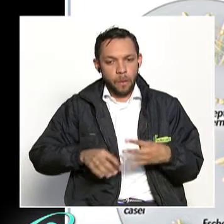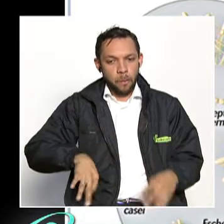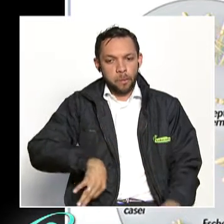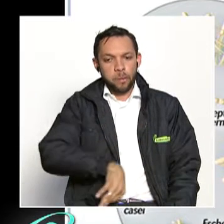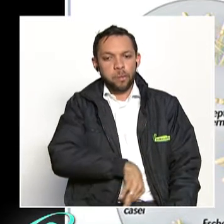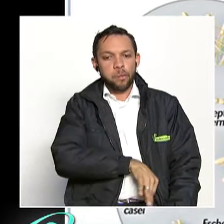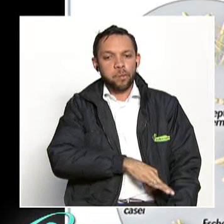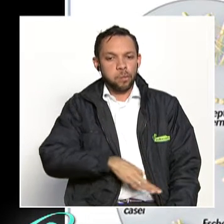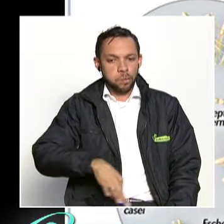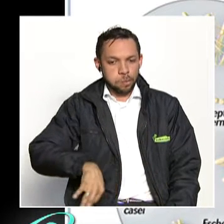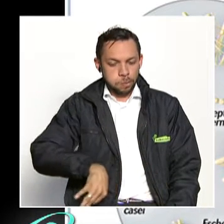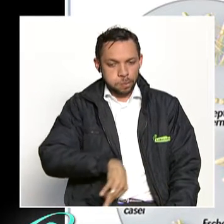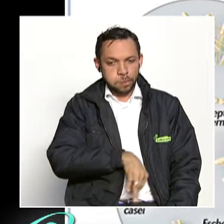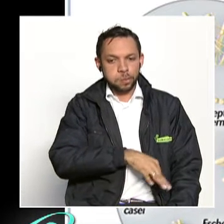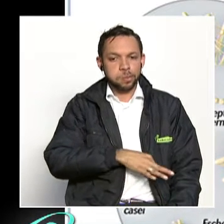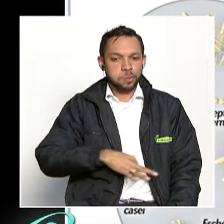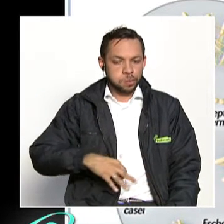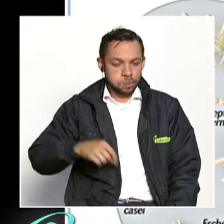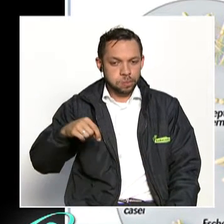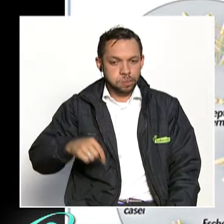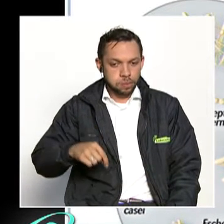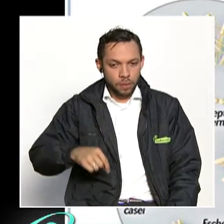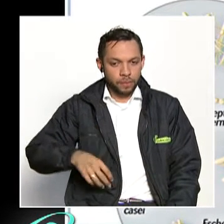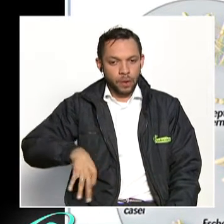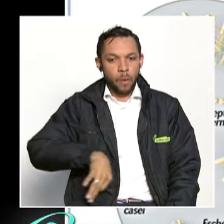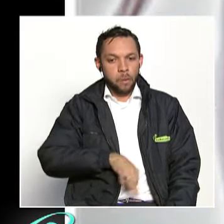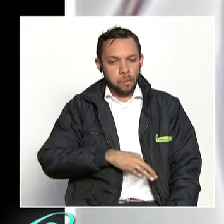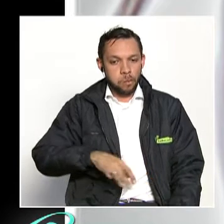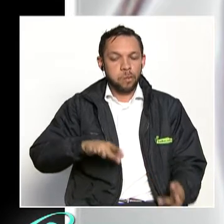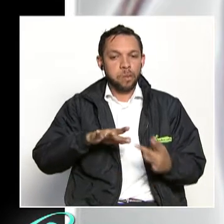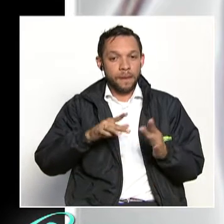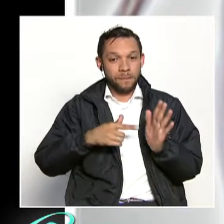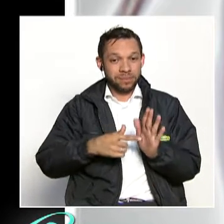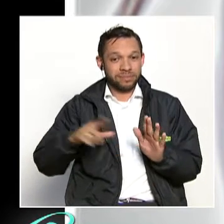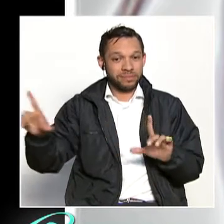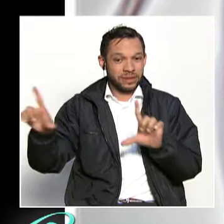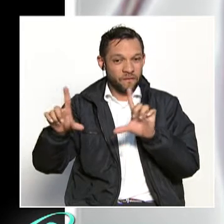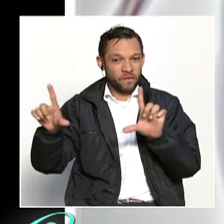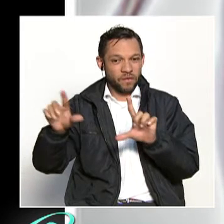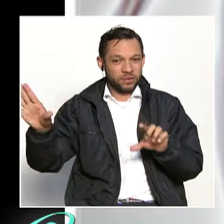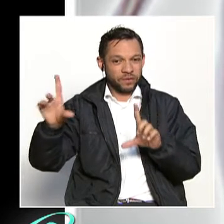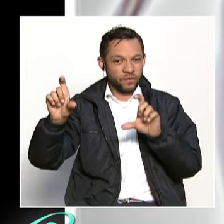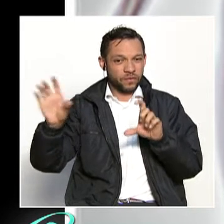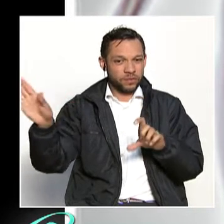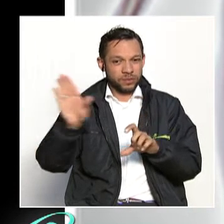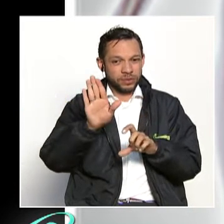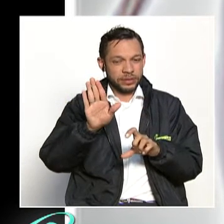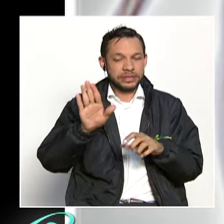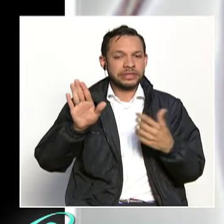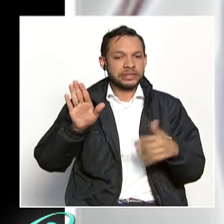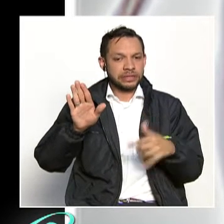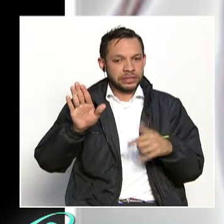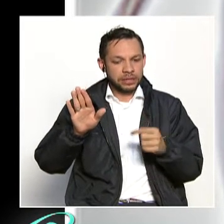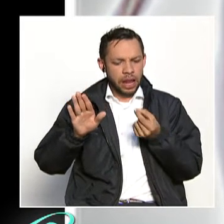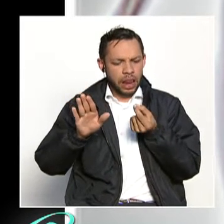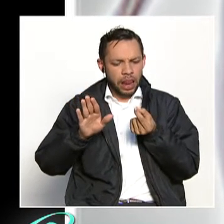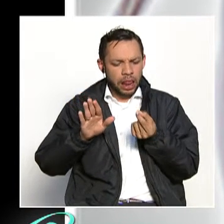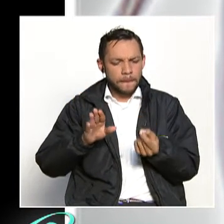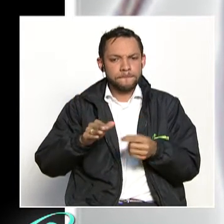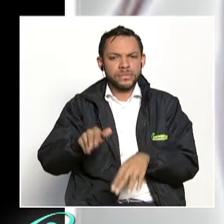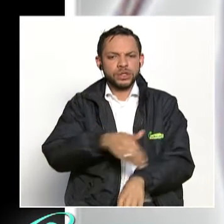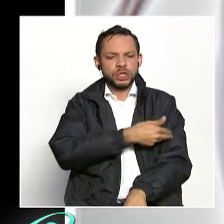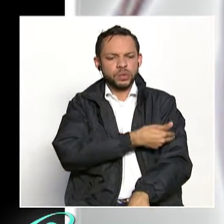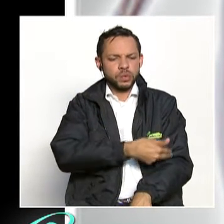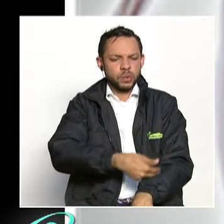intestinal, específicamente la microbiota del colon, como acaban de ver en la imagen. Esas bacterias que son millones